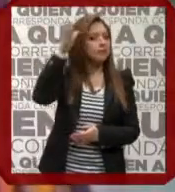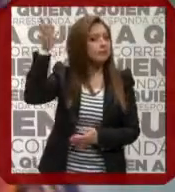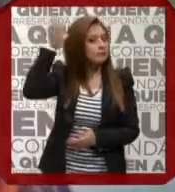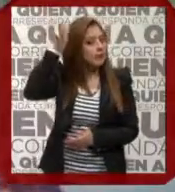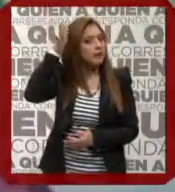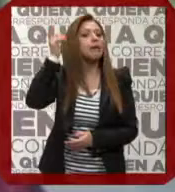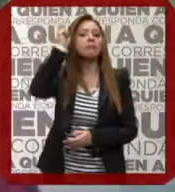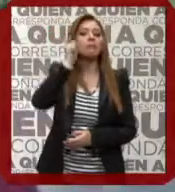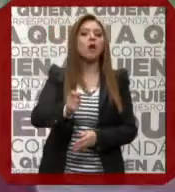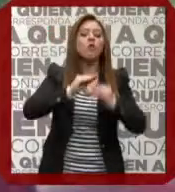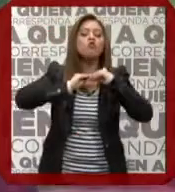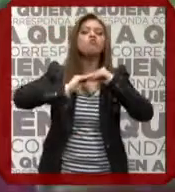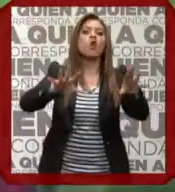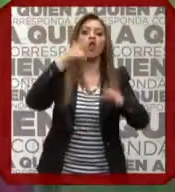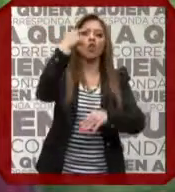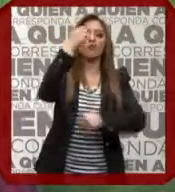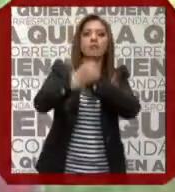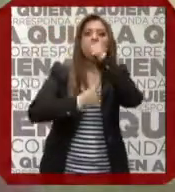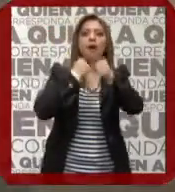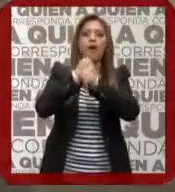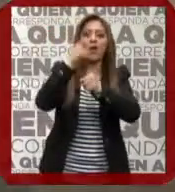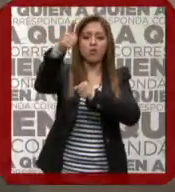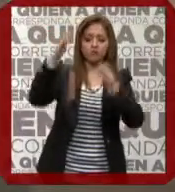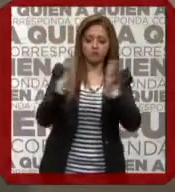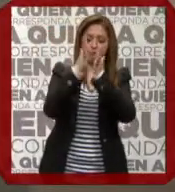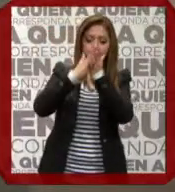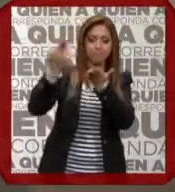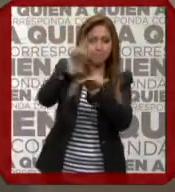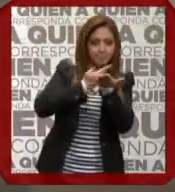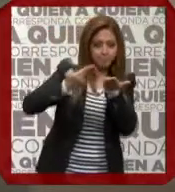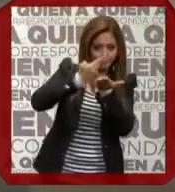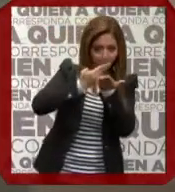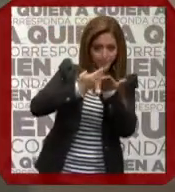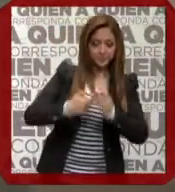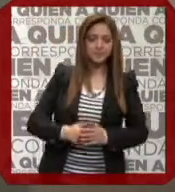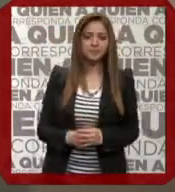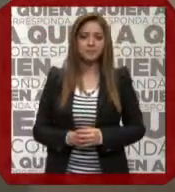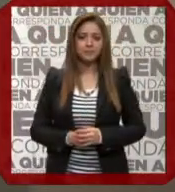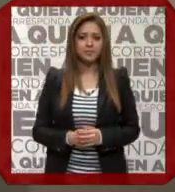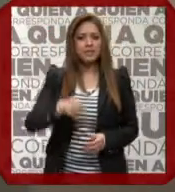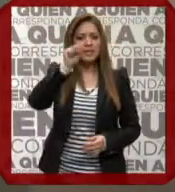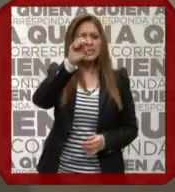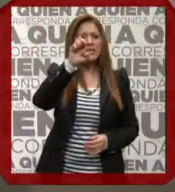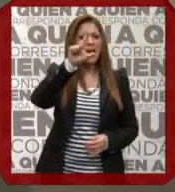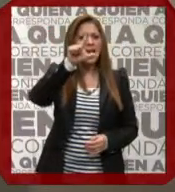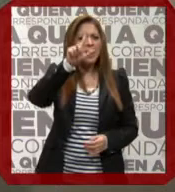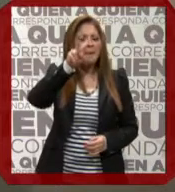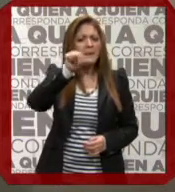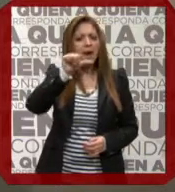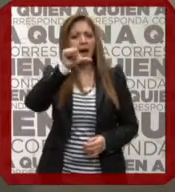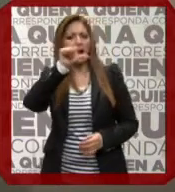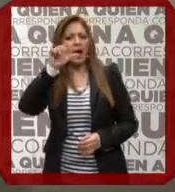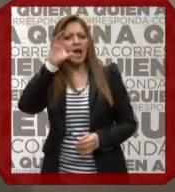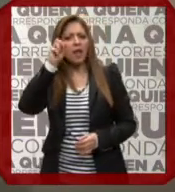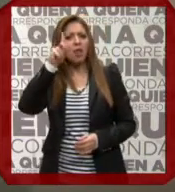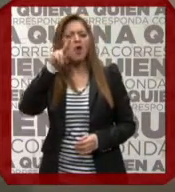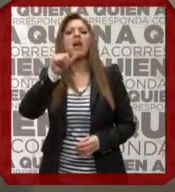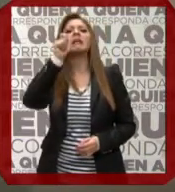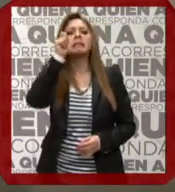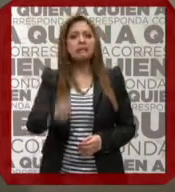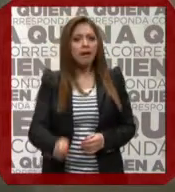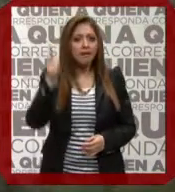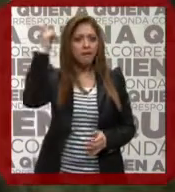lanzó la 12ª edición de este gran concurso. La selva lacandona es una explosión de vida, hay que conservarla y